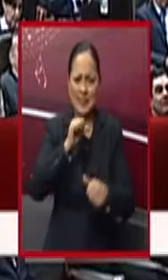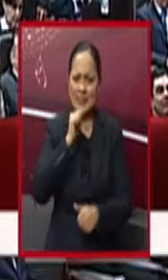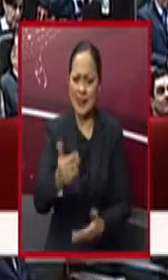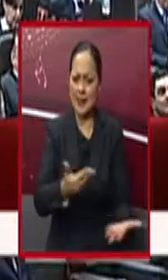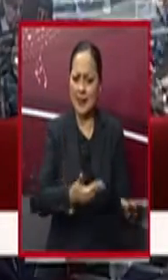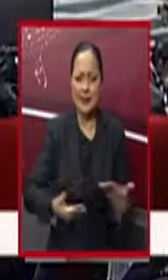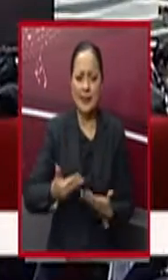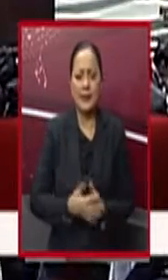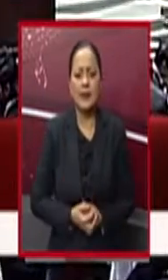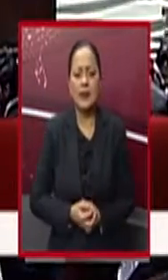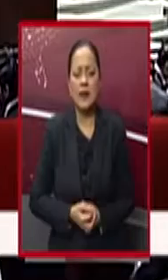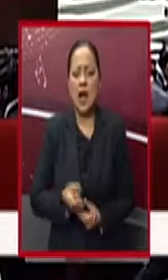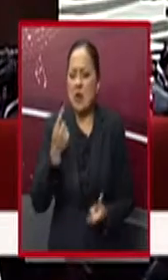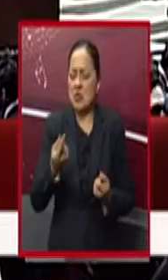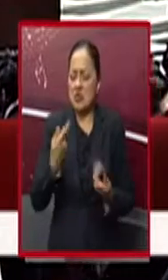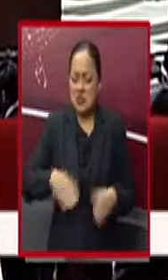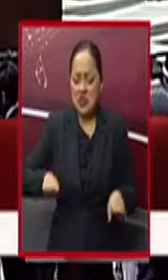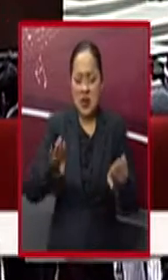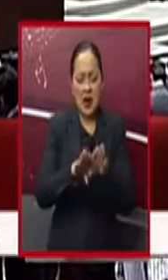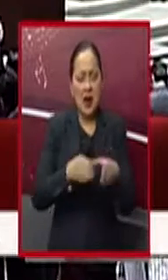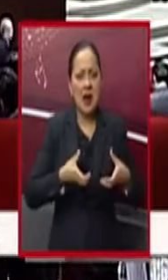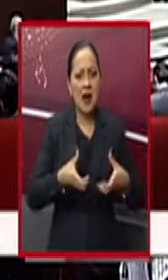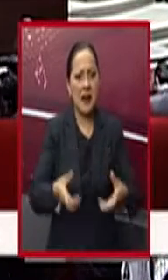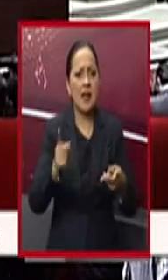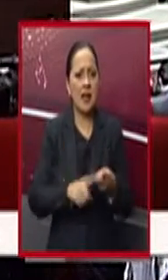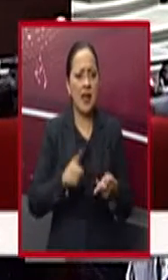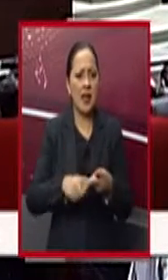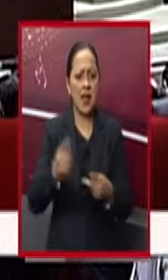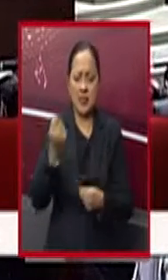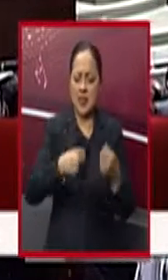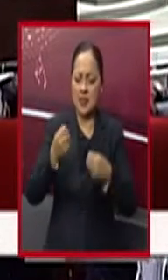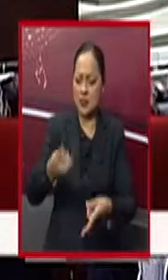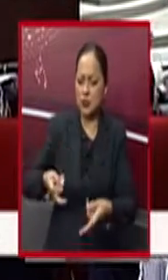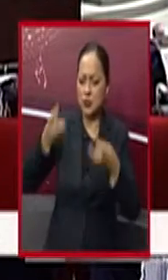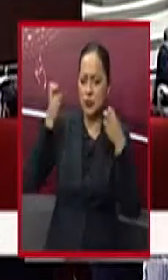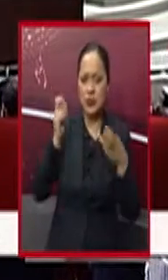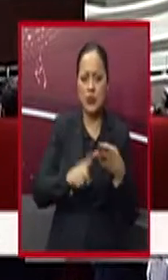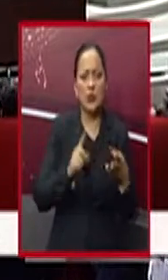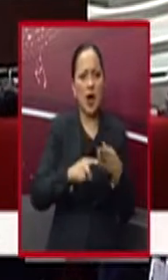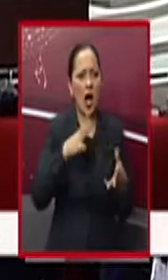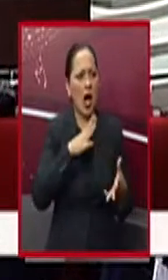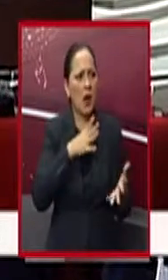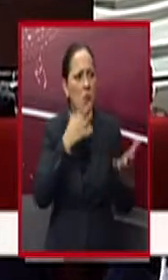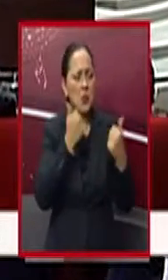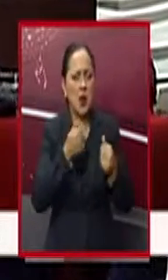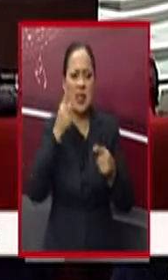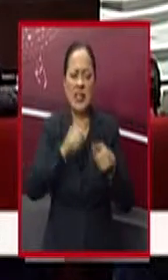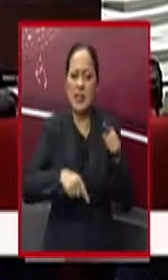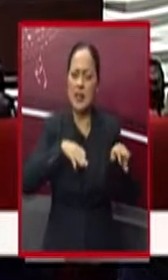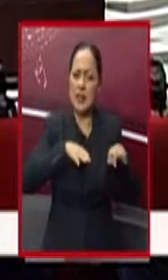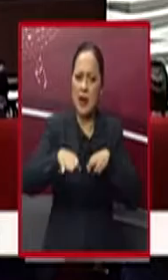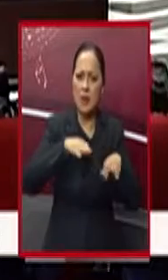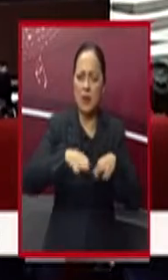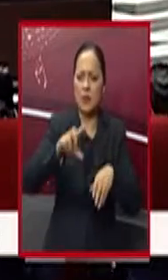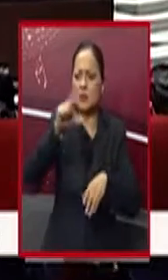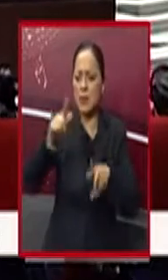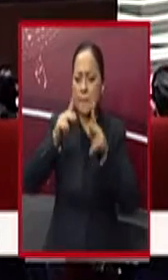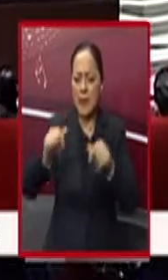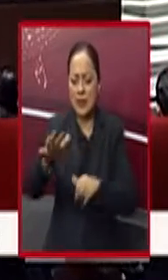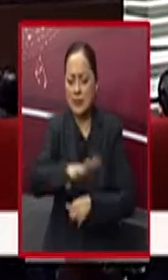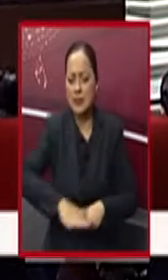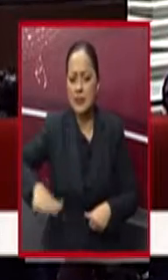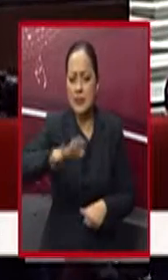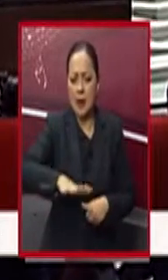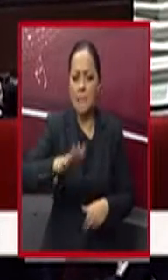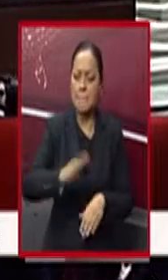A quienes cierran carreteras, saquean negocios, generan desempleo y alteran la paz pública, a esos